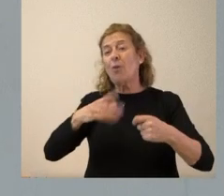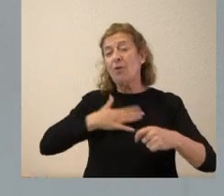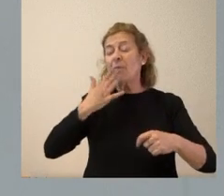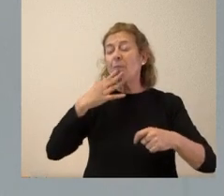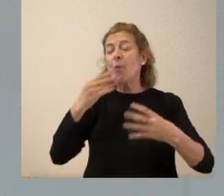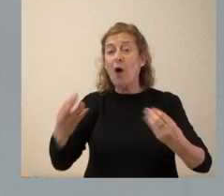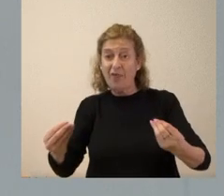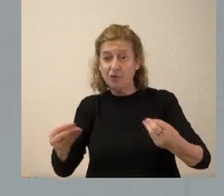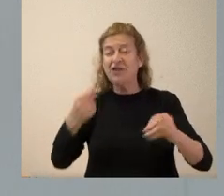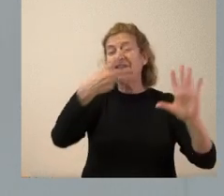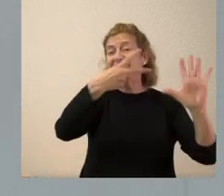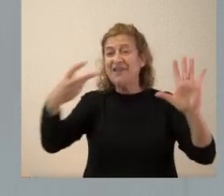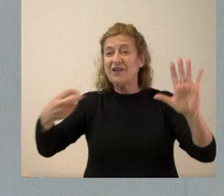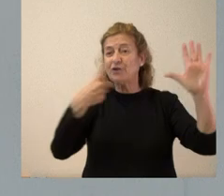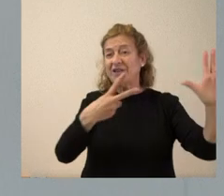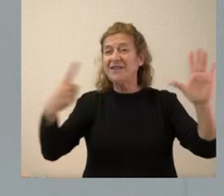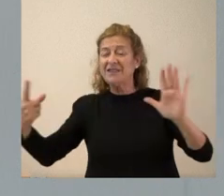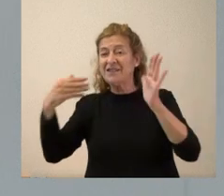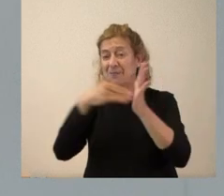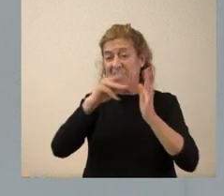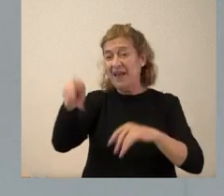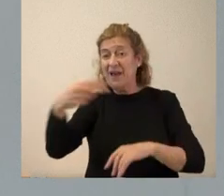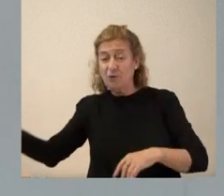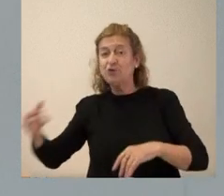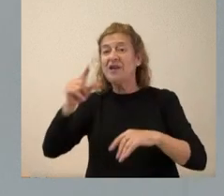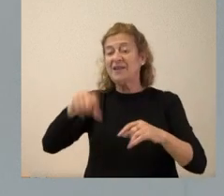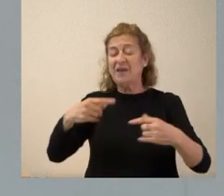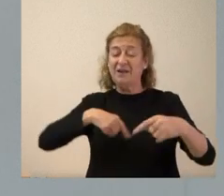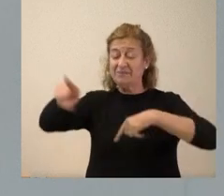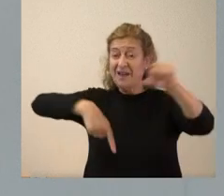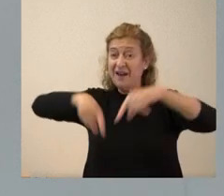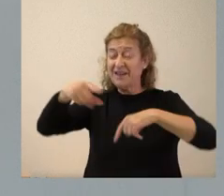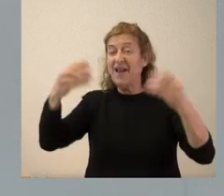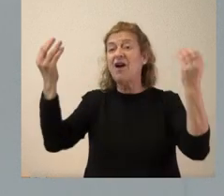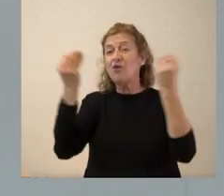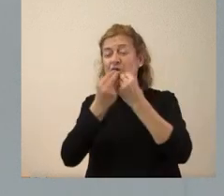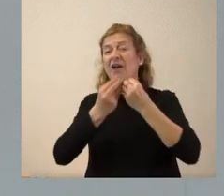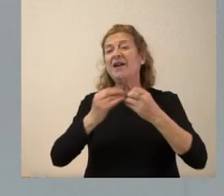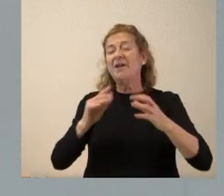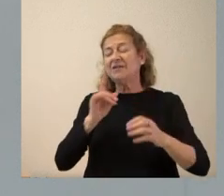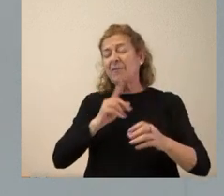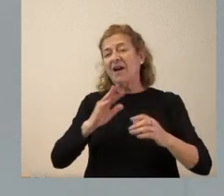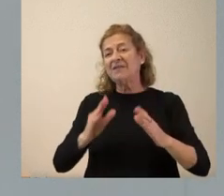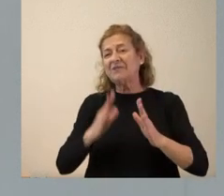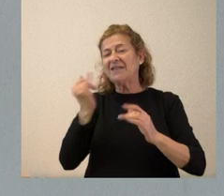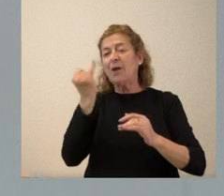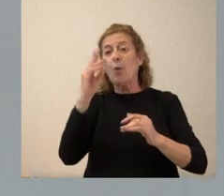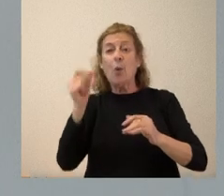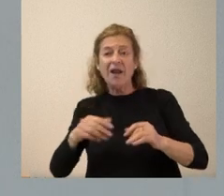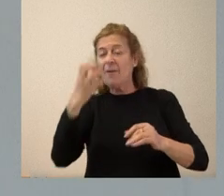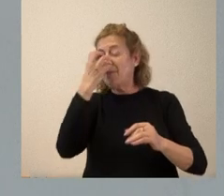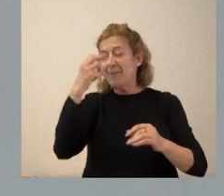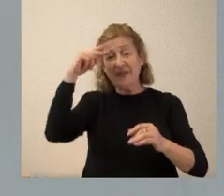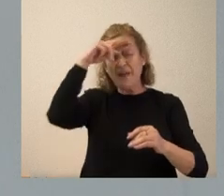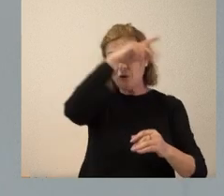77 mil euros y la conexión con el polígono Industrial alto de San Juan en Medina de rioseco con